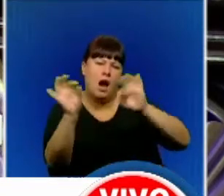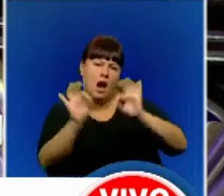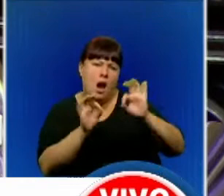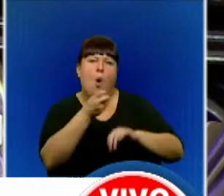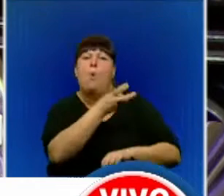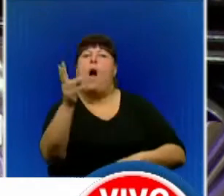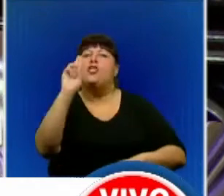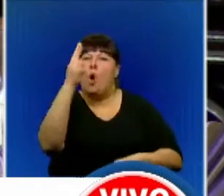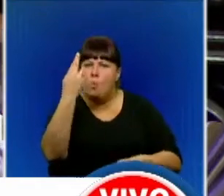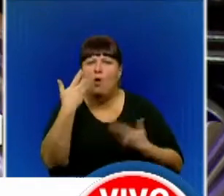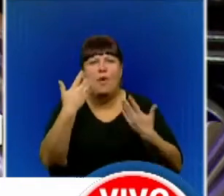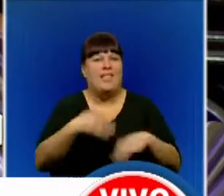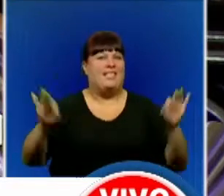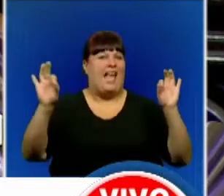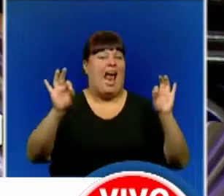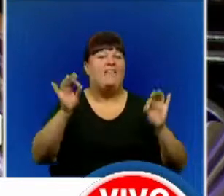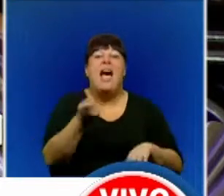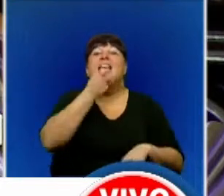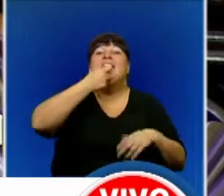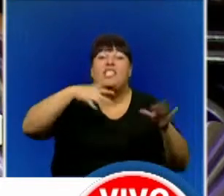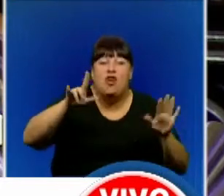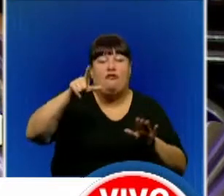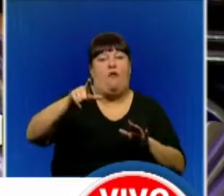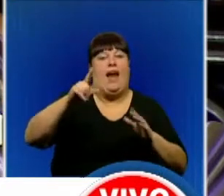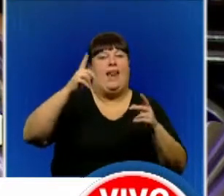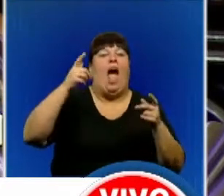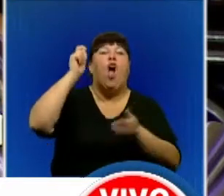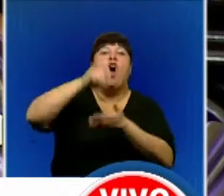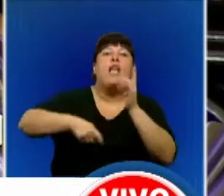cuántas muertes podríamos haber evitado si hubiésemos cerrado ese